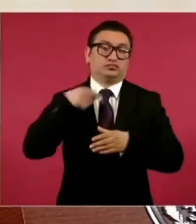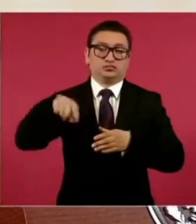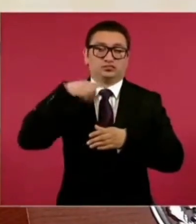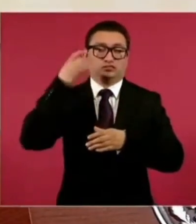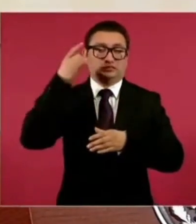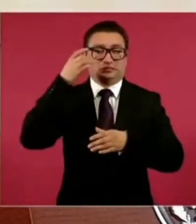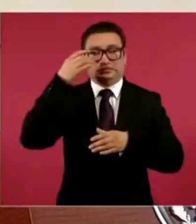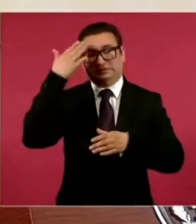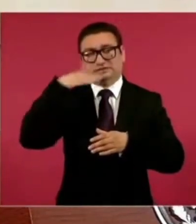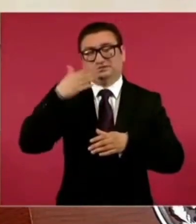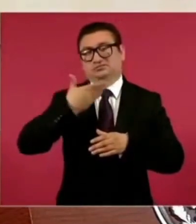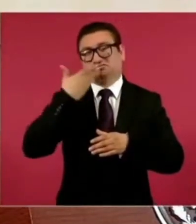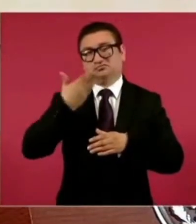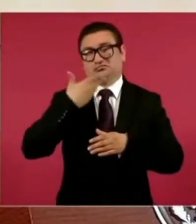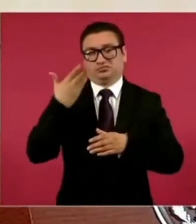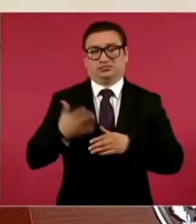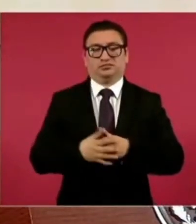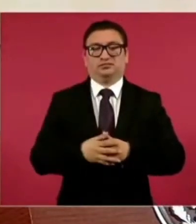Eso empezó